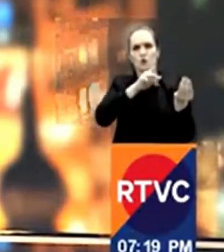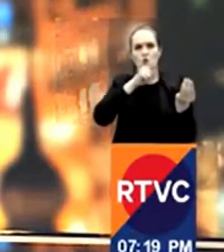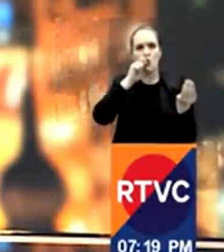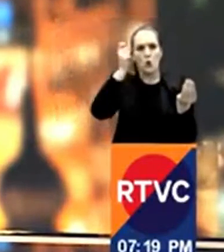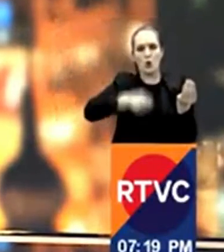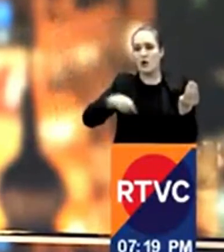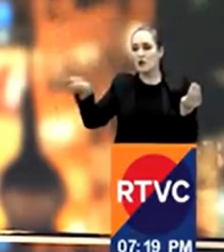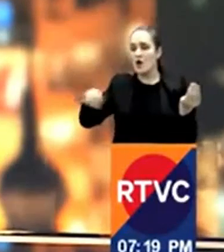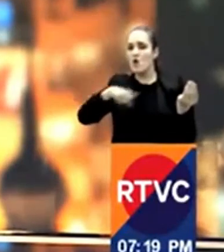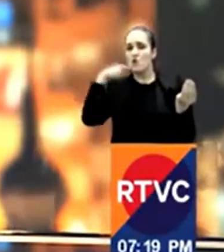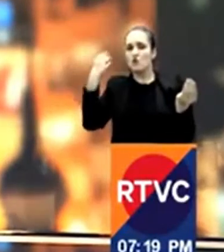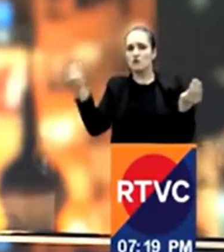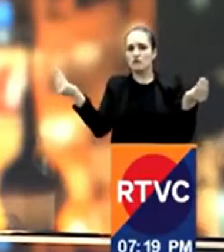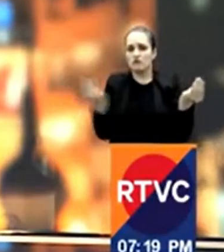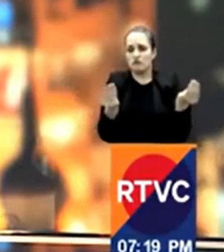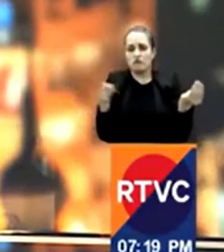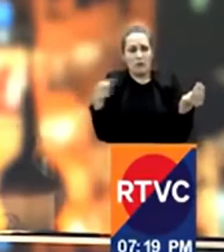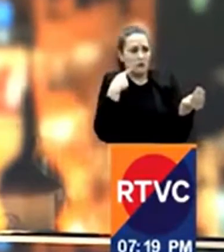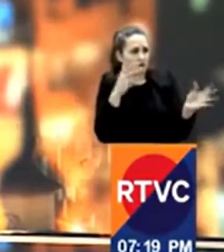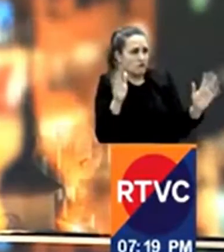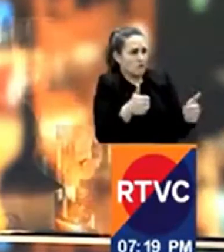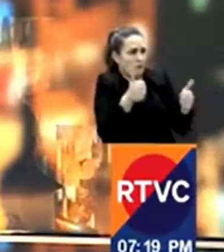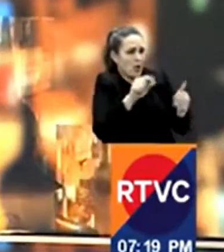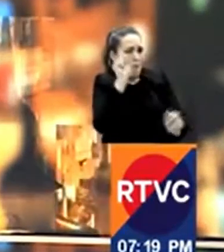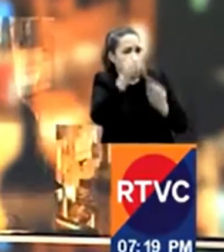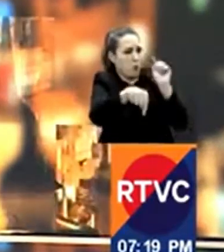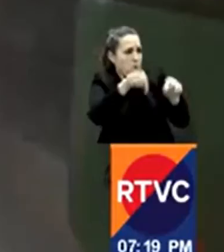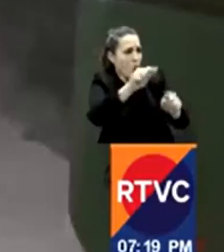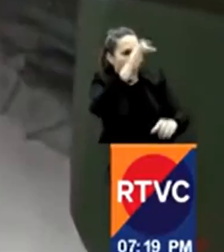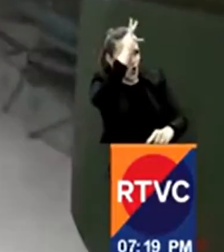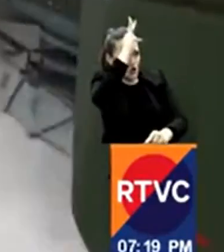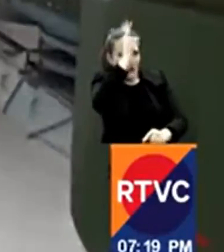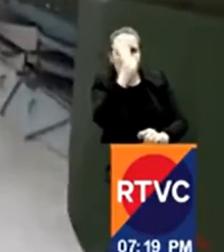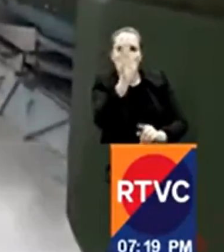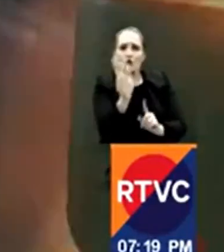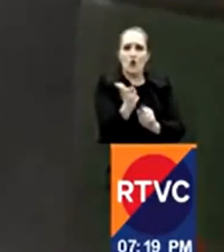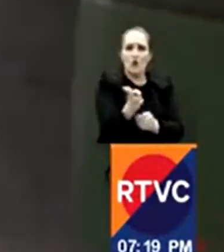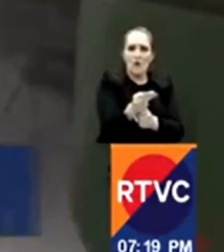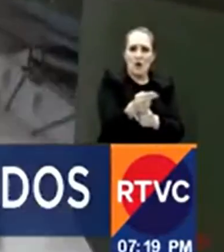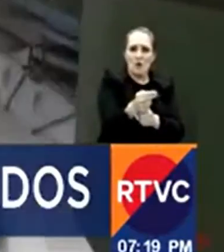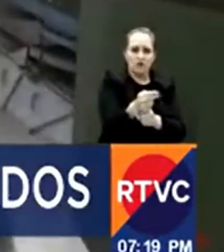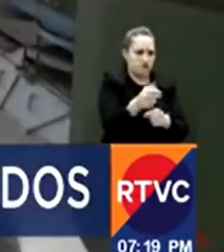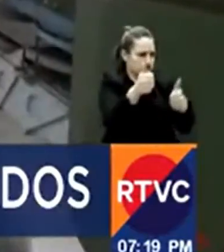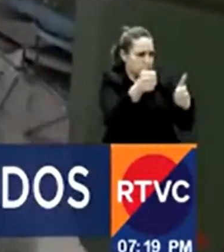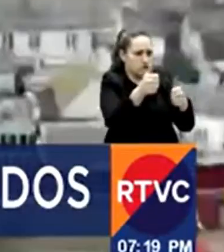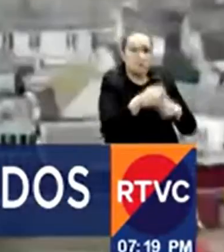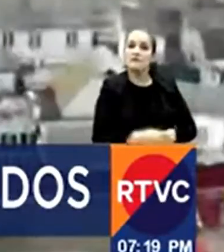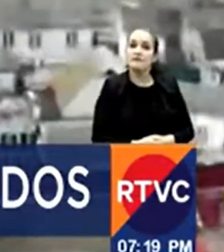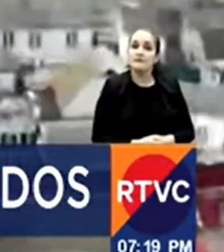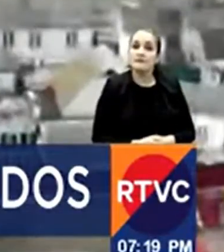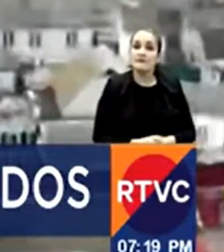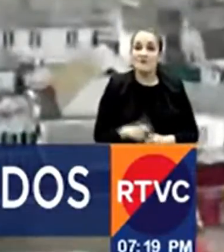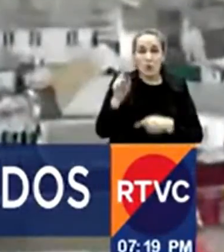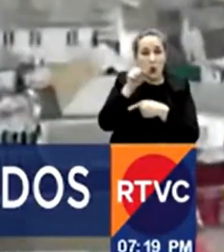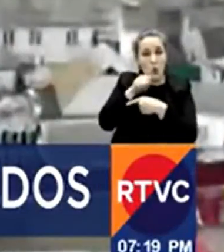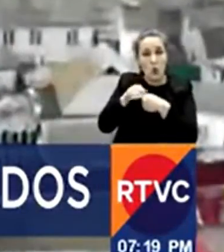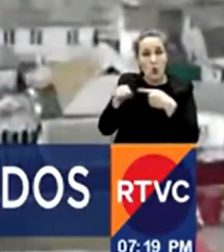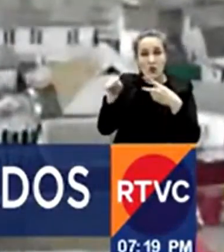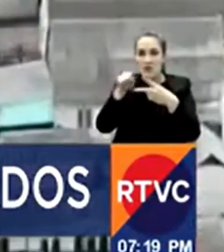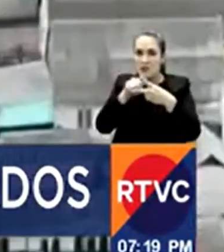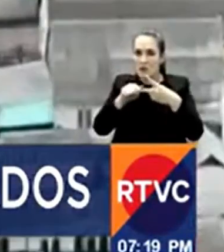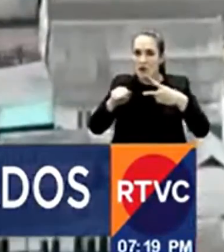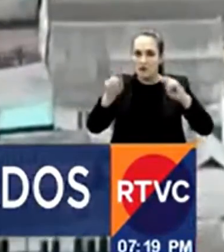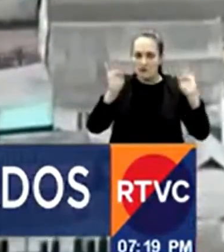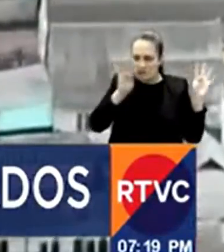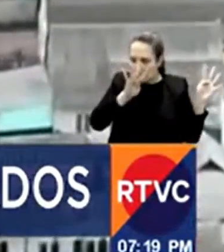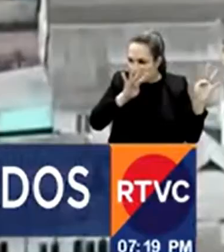pediátrico en Mariupol. El cerco a esa ciudad continúa. 2 semanas han sido suficientes para hacer de Ucrania el